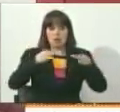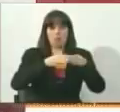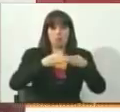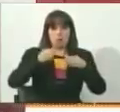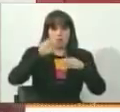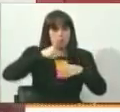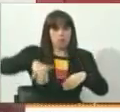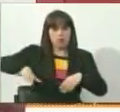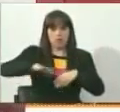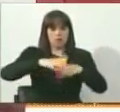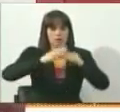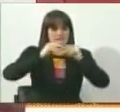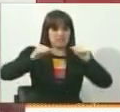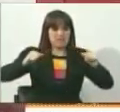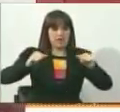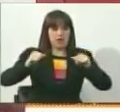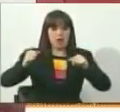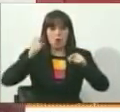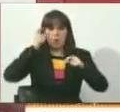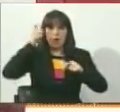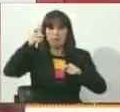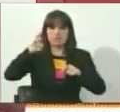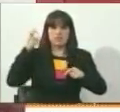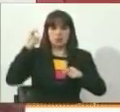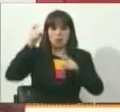tierra a los campesinos. ¿Cómo es eso?